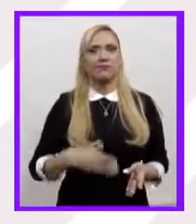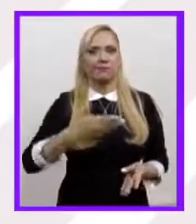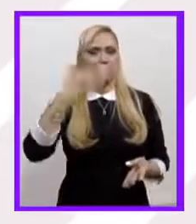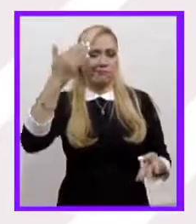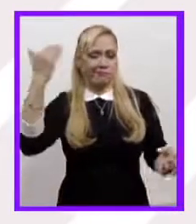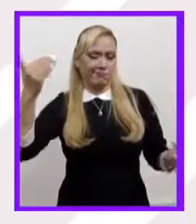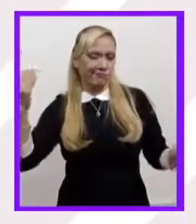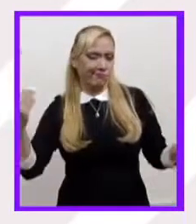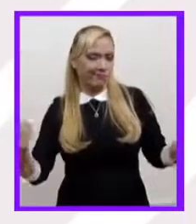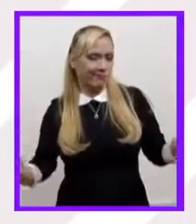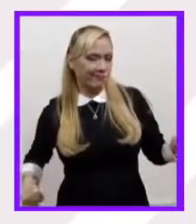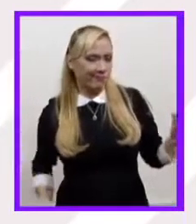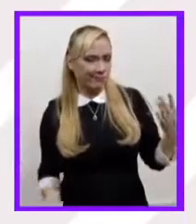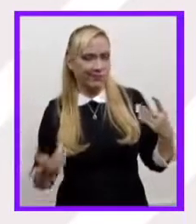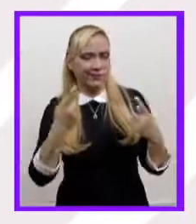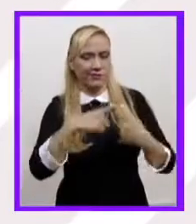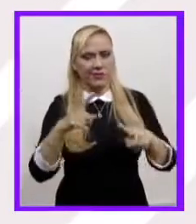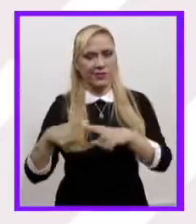las series